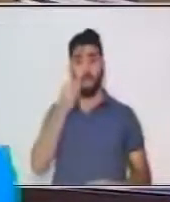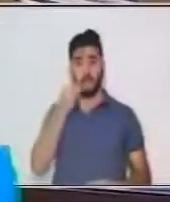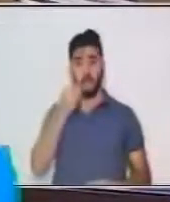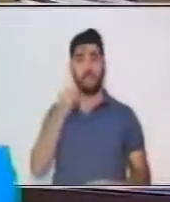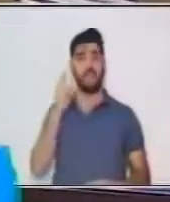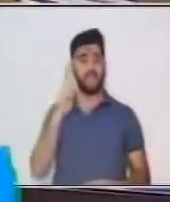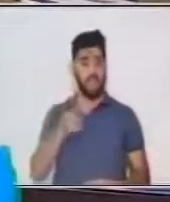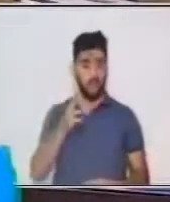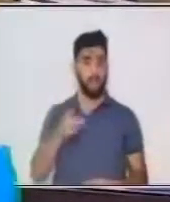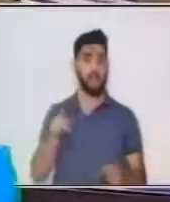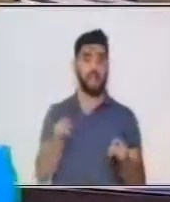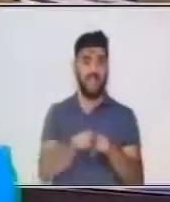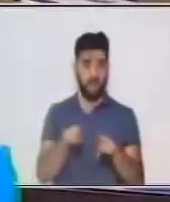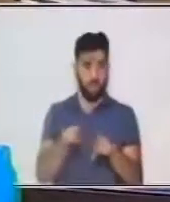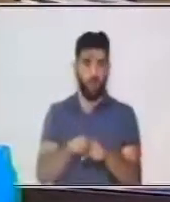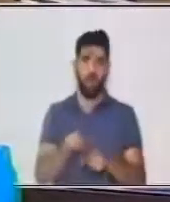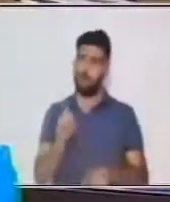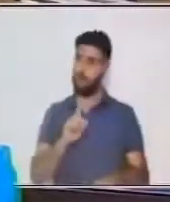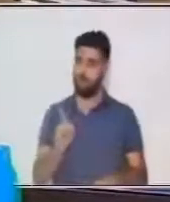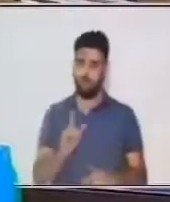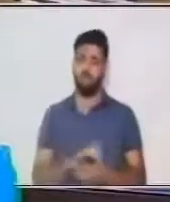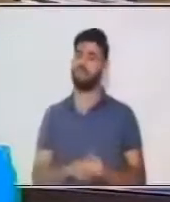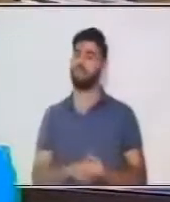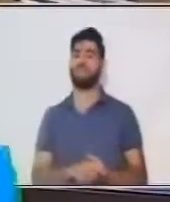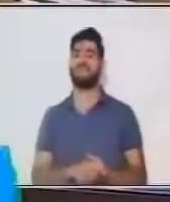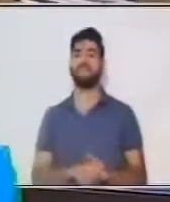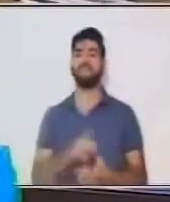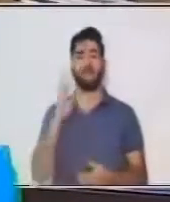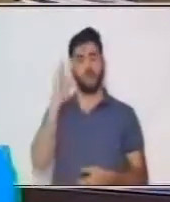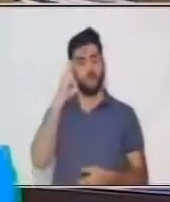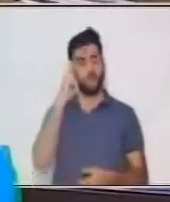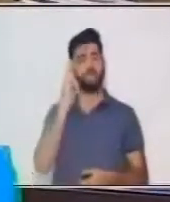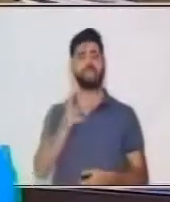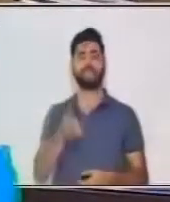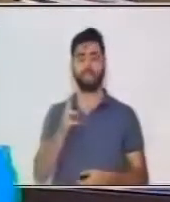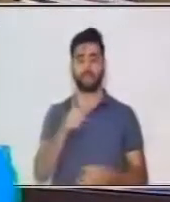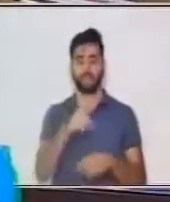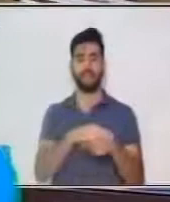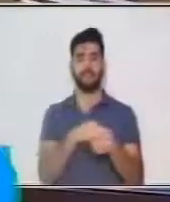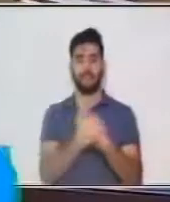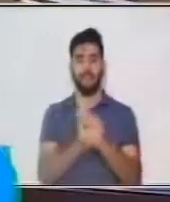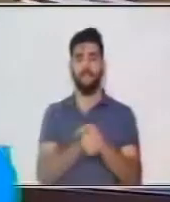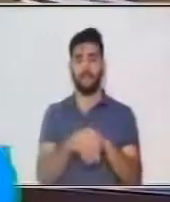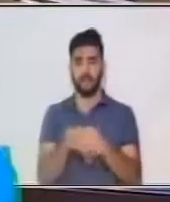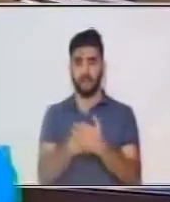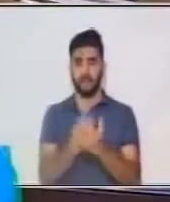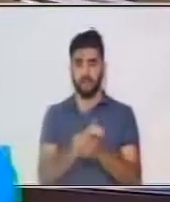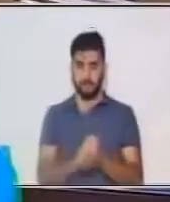en la misma cantidad y en el mismo tiempo. Te recuerdo, lávate las manos constantemente con agua y jabón.